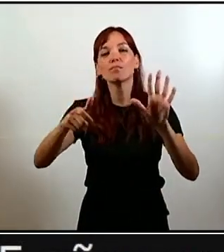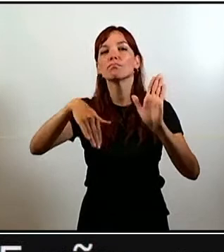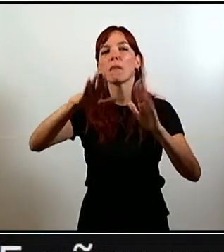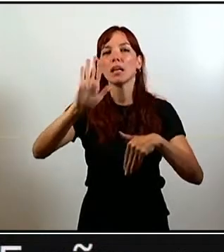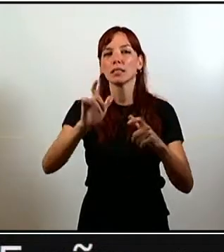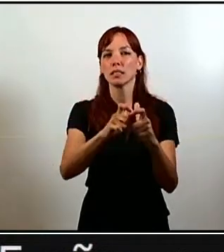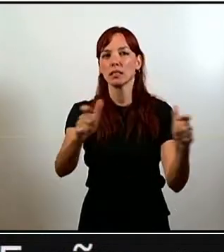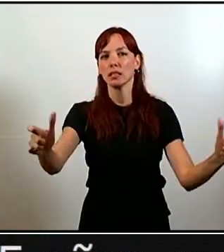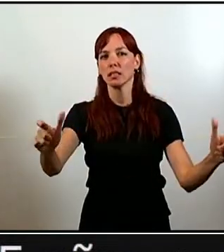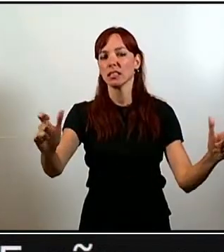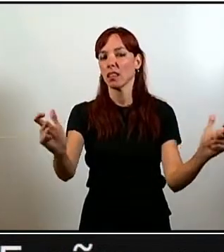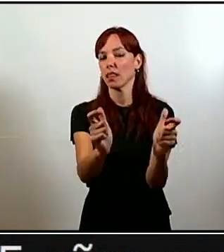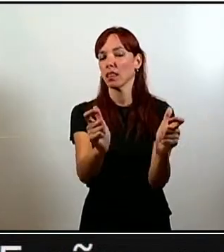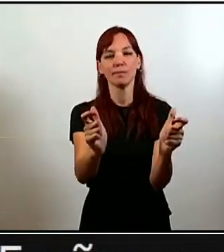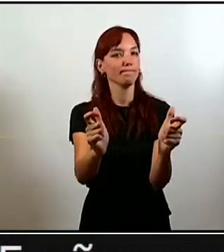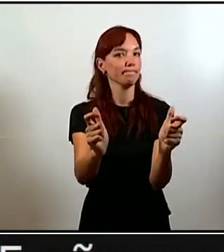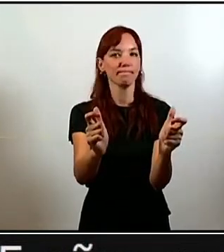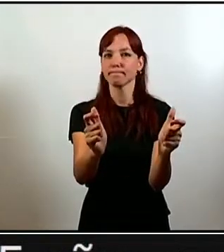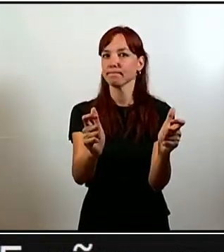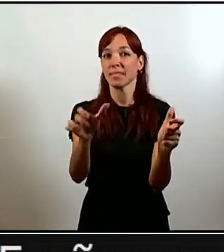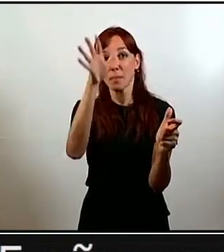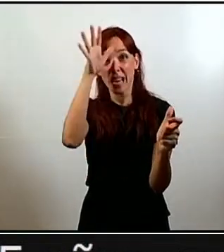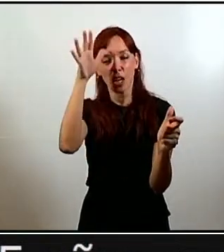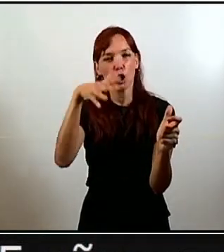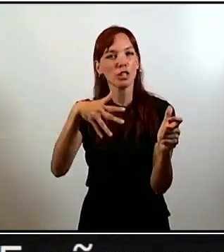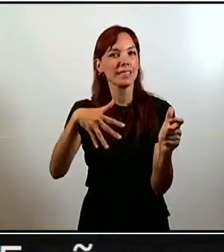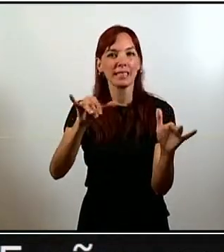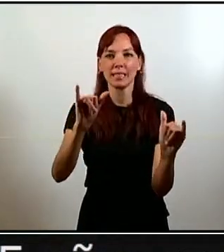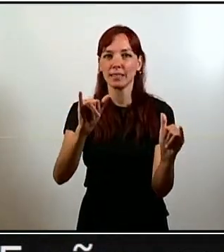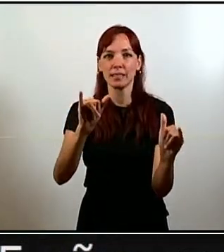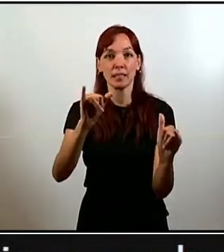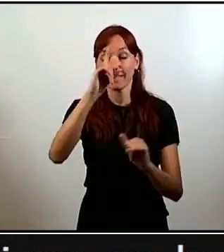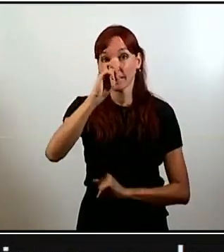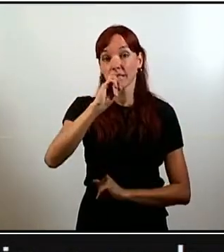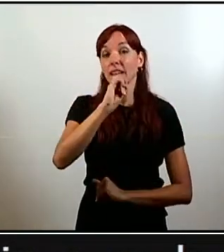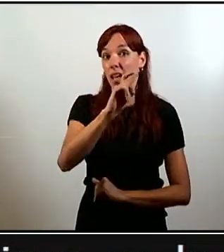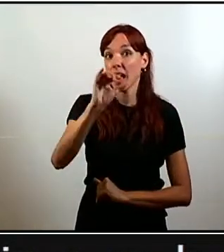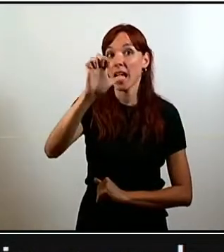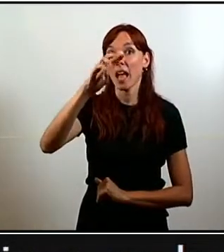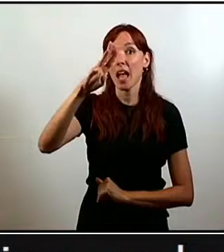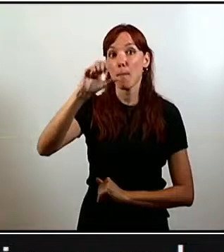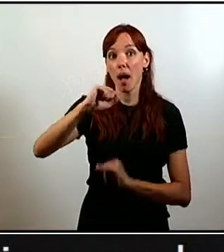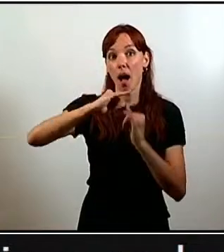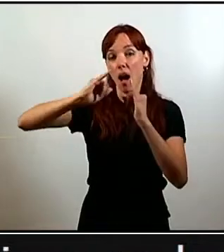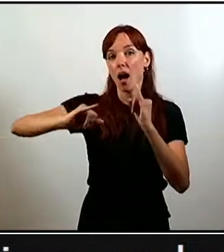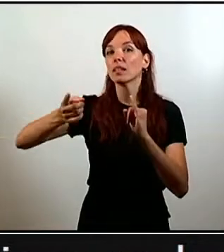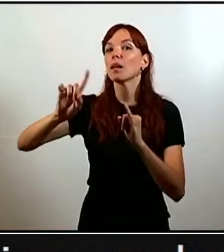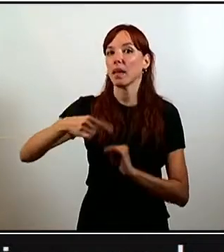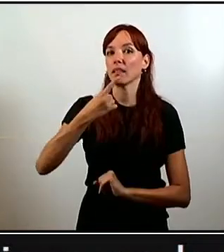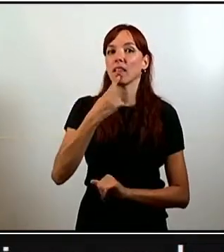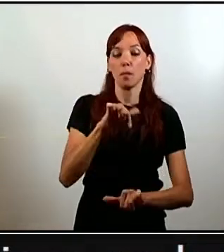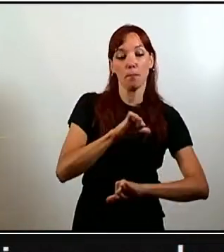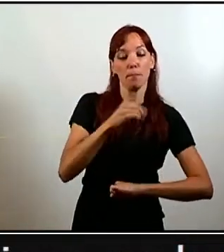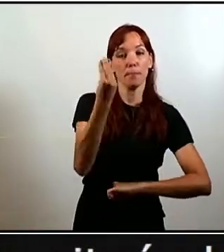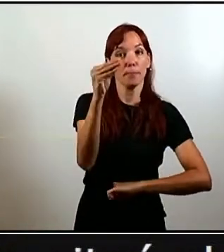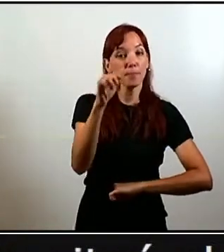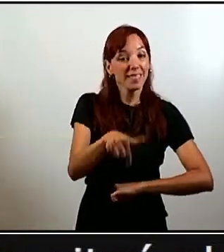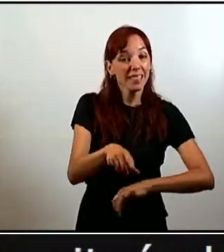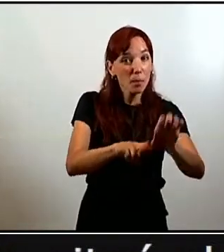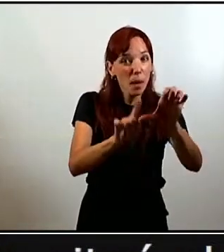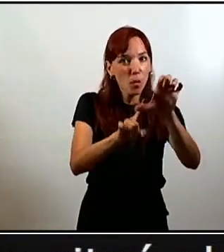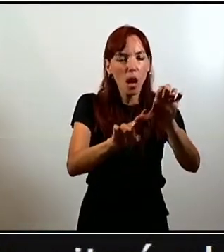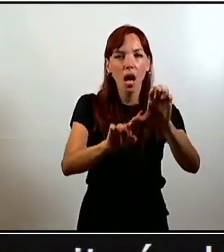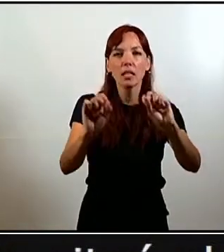paro juvenil ni siquiera en la época estival. Recordemos que la EPA también situó el paro juvenil extremeño como